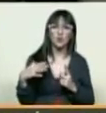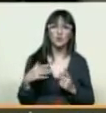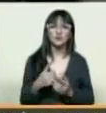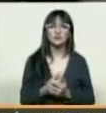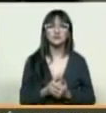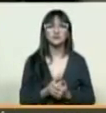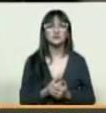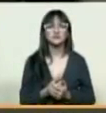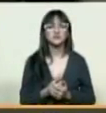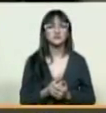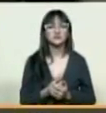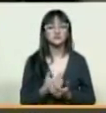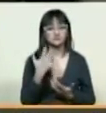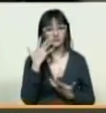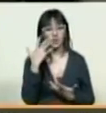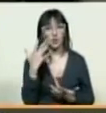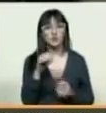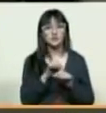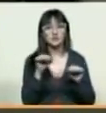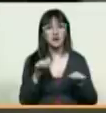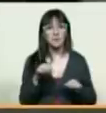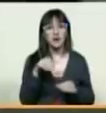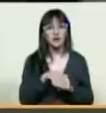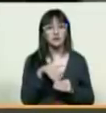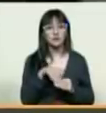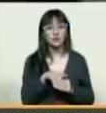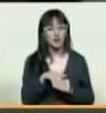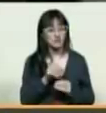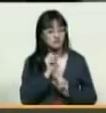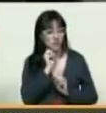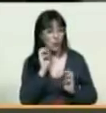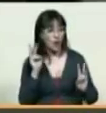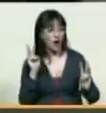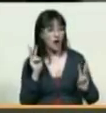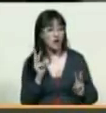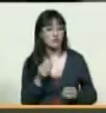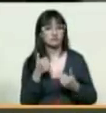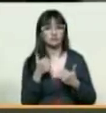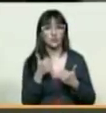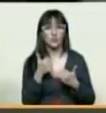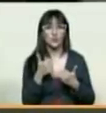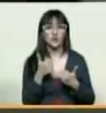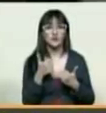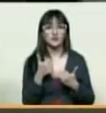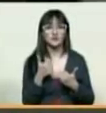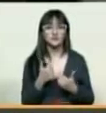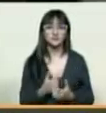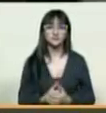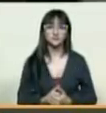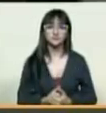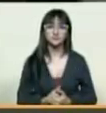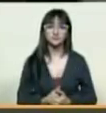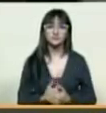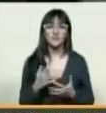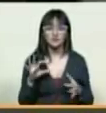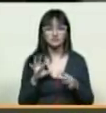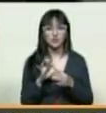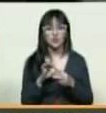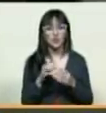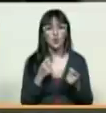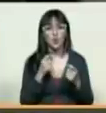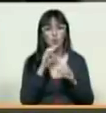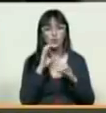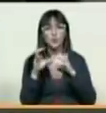la guerra psicológica, y cuando ven el sistema electoral se quedan maravillados. Hemos sostenido encuentros con medios de